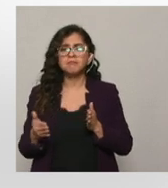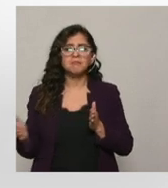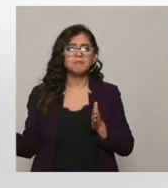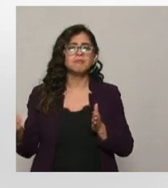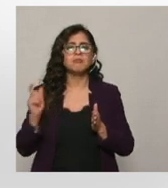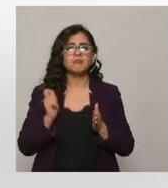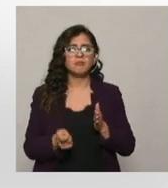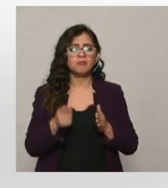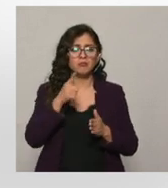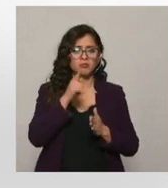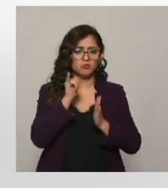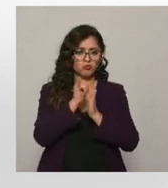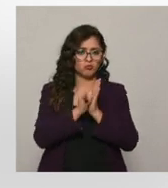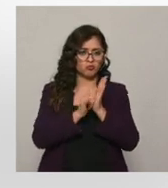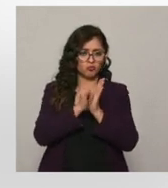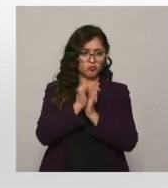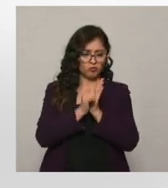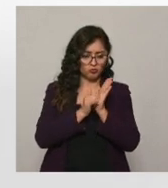un youtuber.